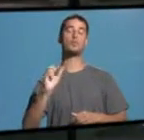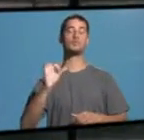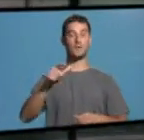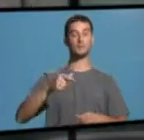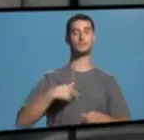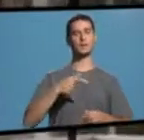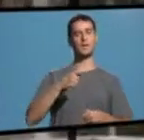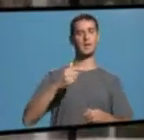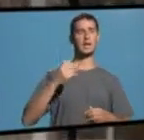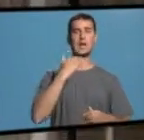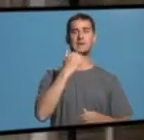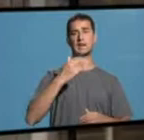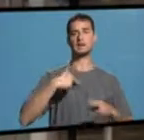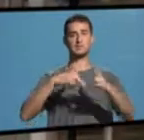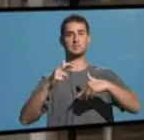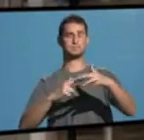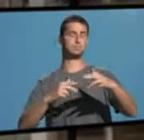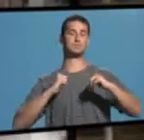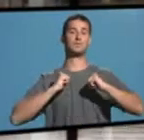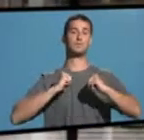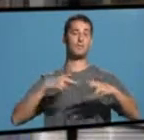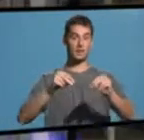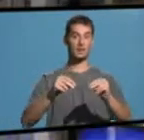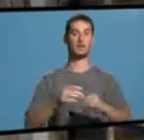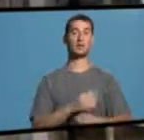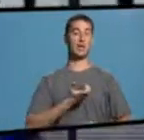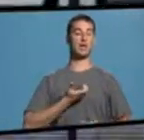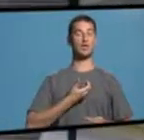rematar o edificio, cuxa construción iniciou o Concello.